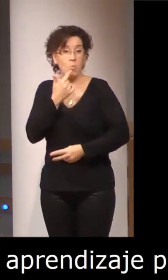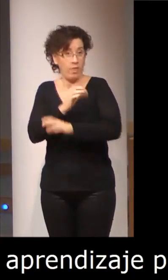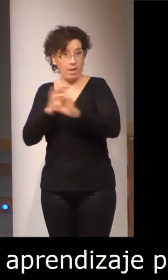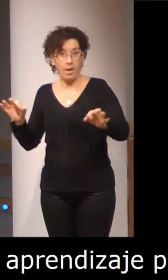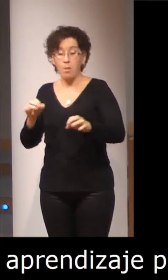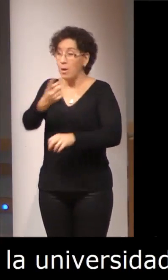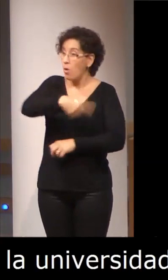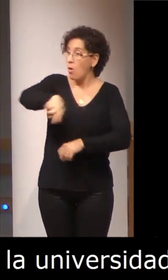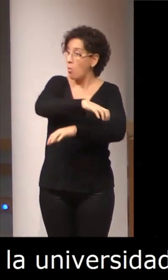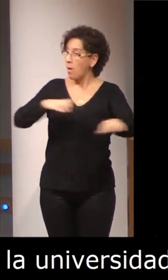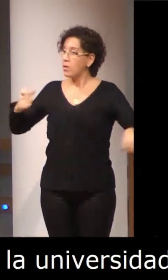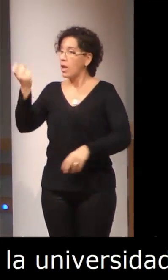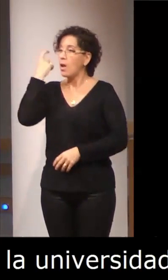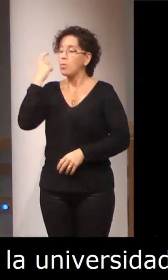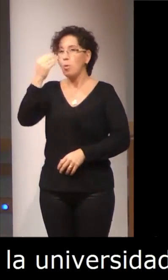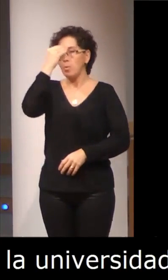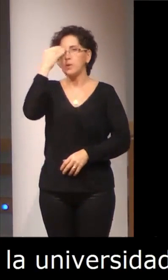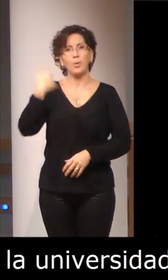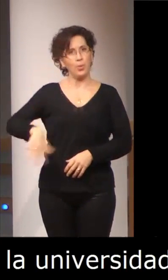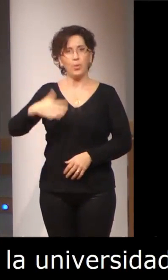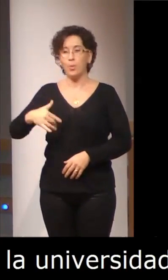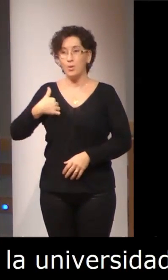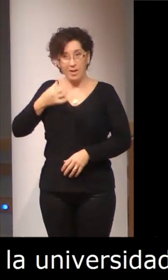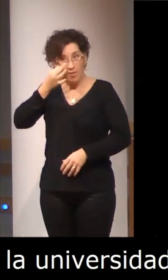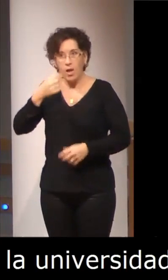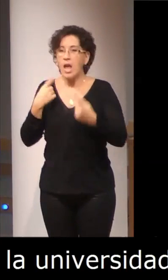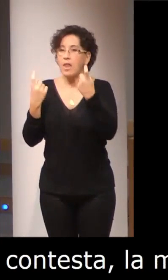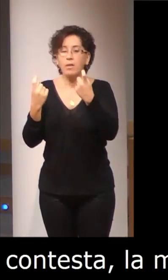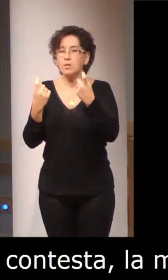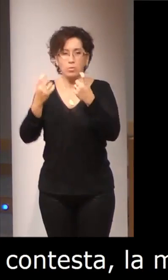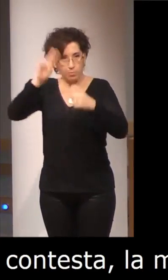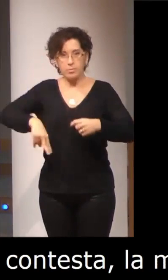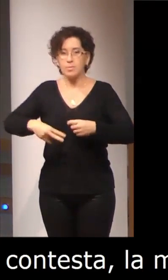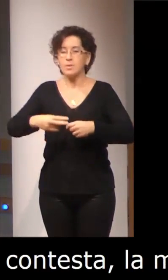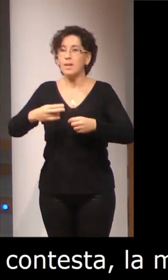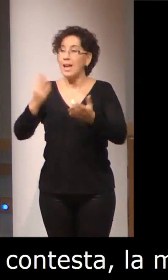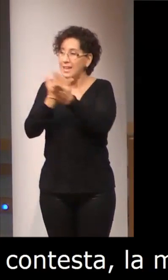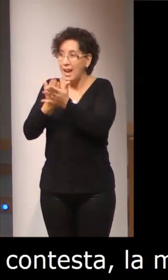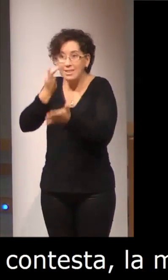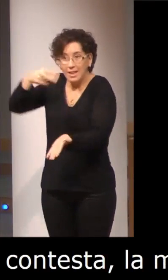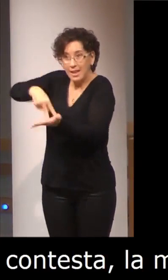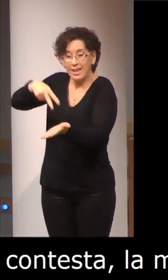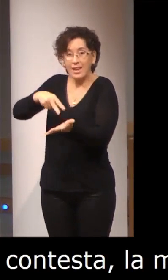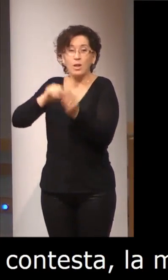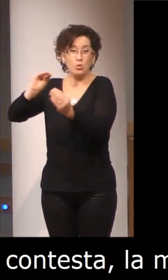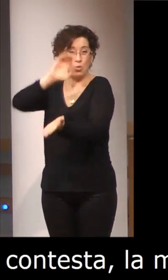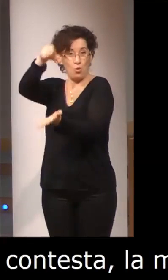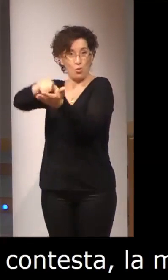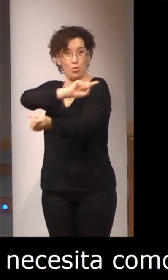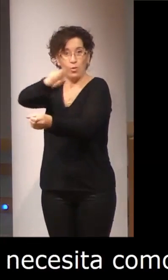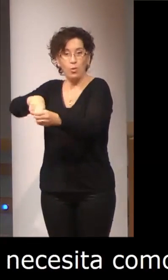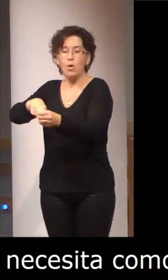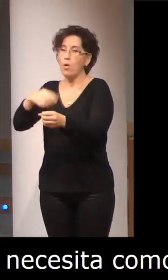mayoría considera que lo necesita como apoyo en las clases presenciales en el centro asociado, para las